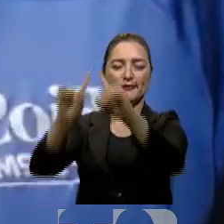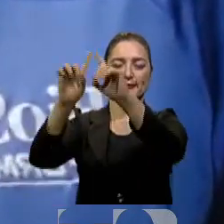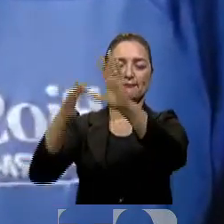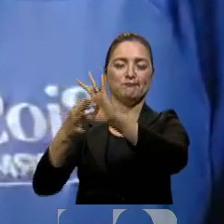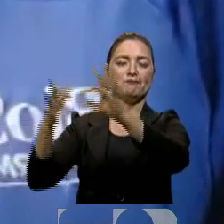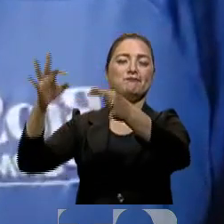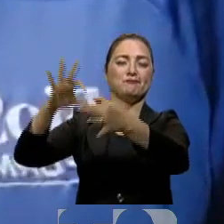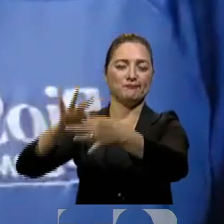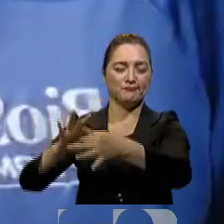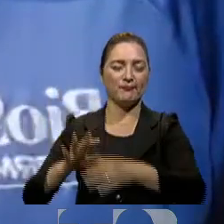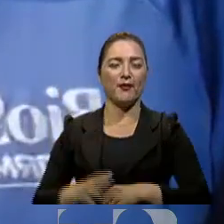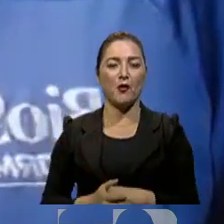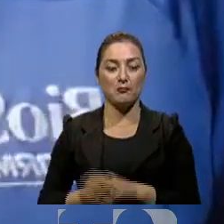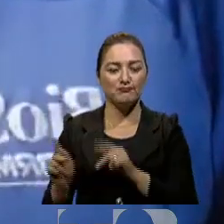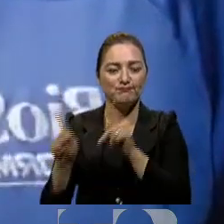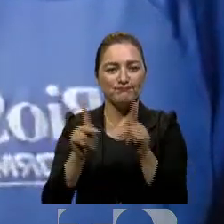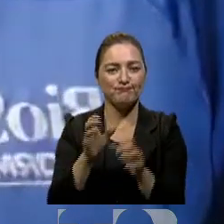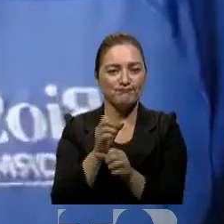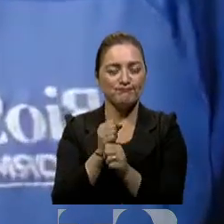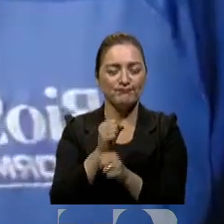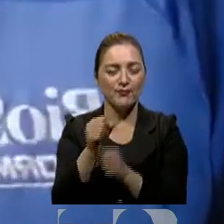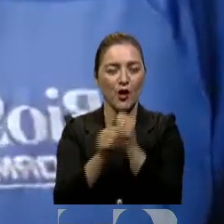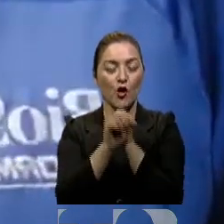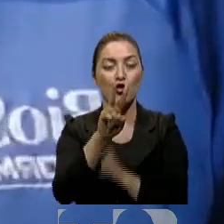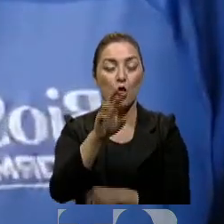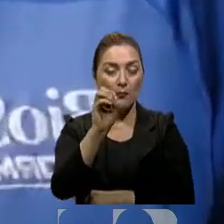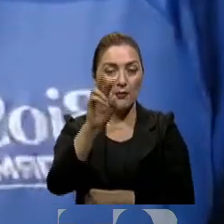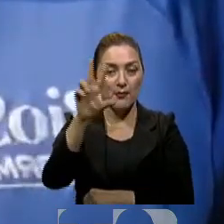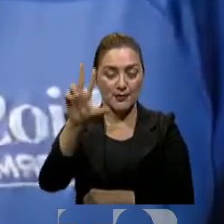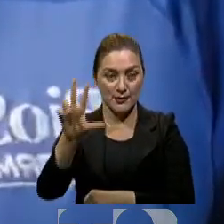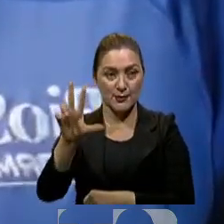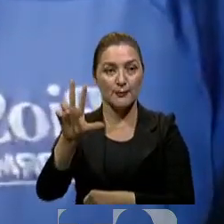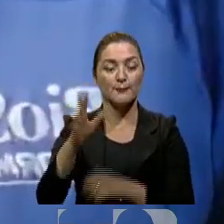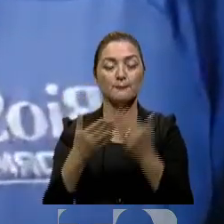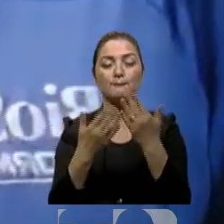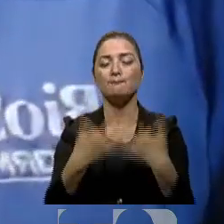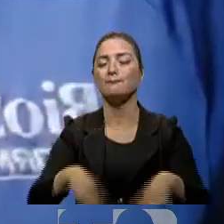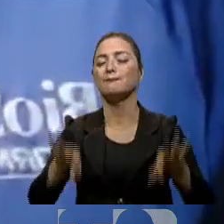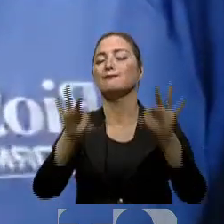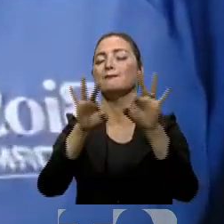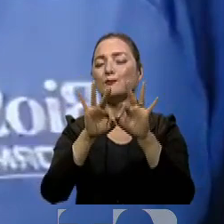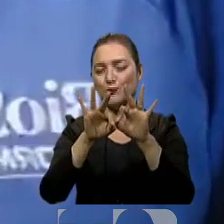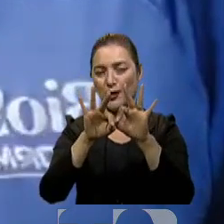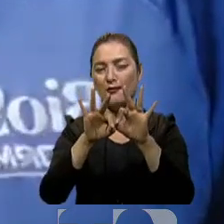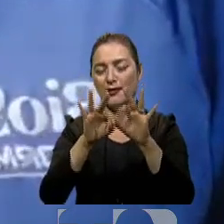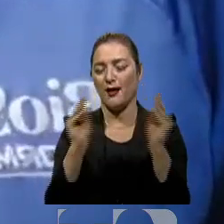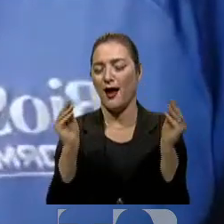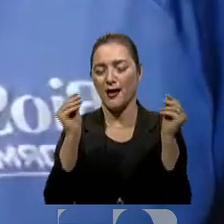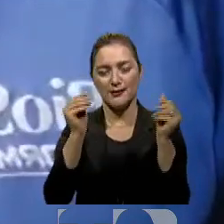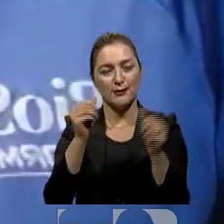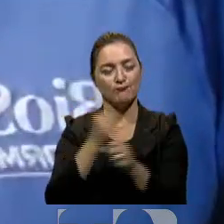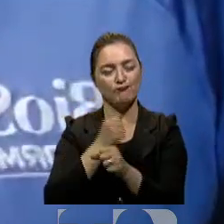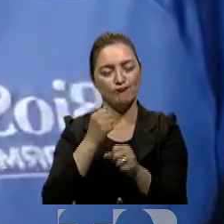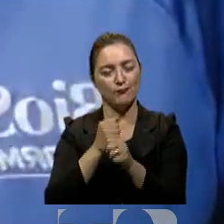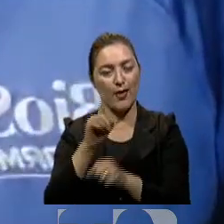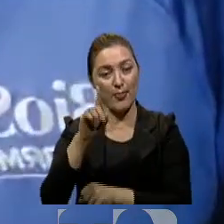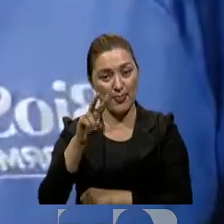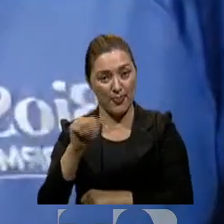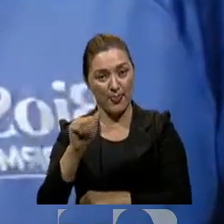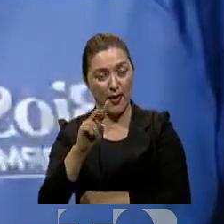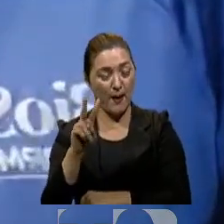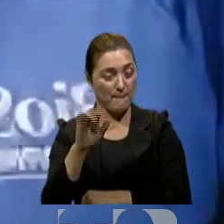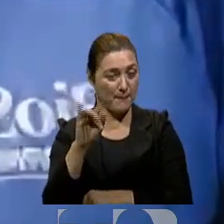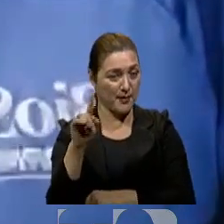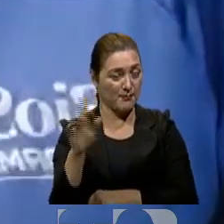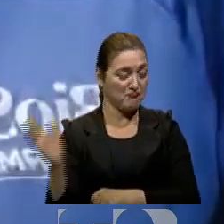planificando con mucha seguridad lo que será el 2023, con eventos importantísimos de mucha calidad, donde David pues esperamos